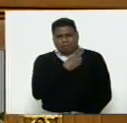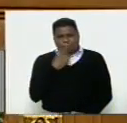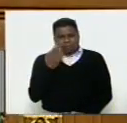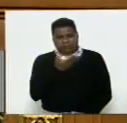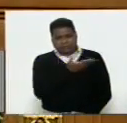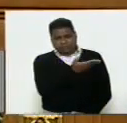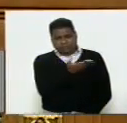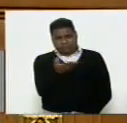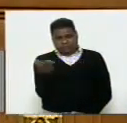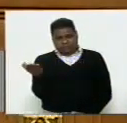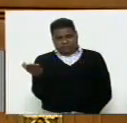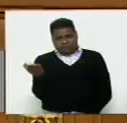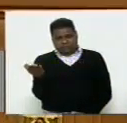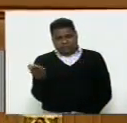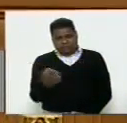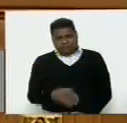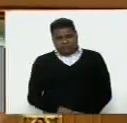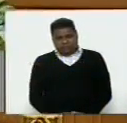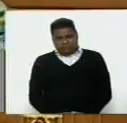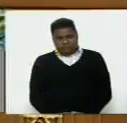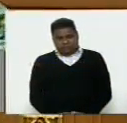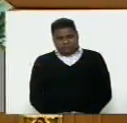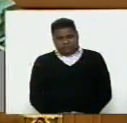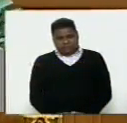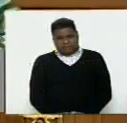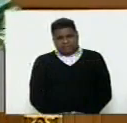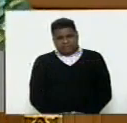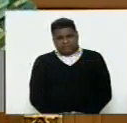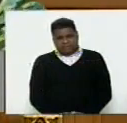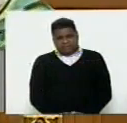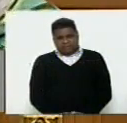ustedes a darles una charla